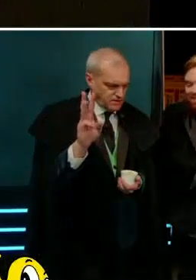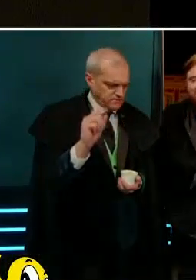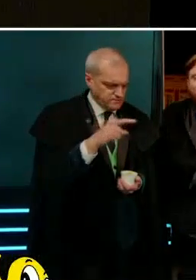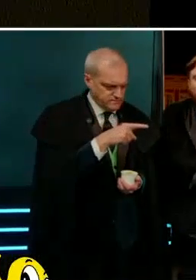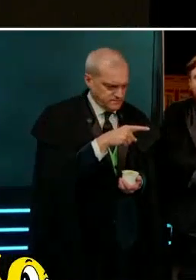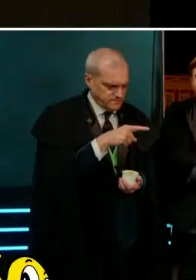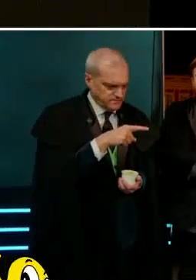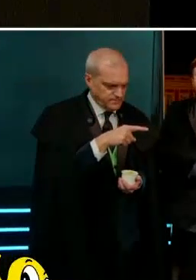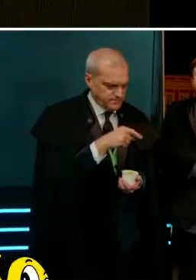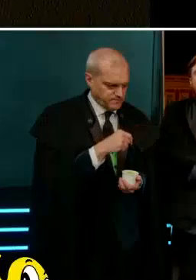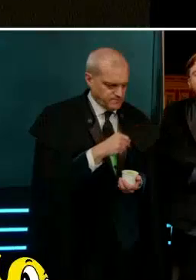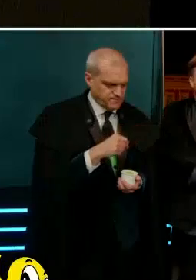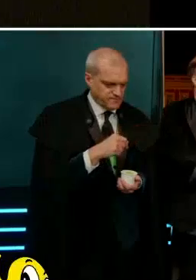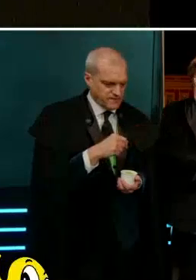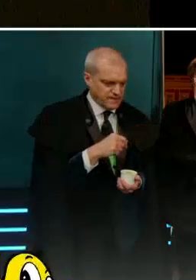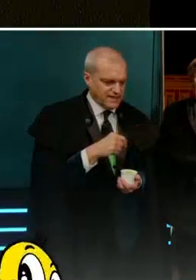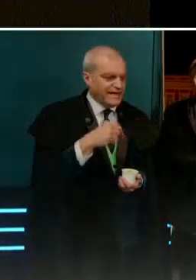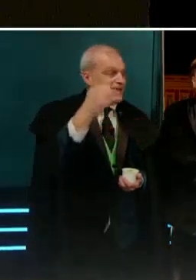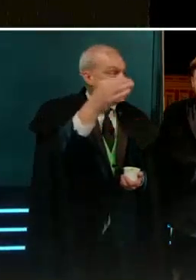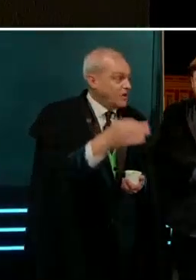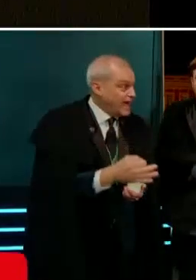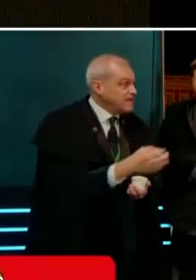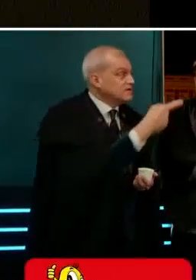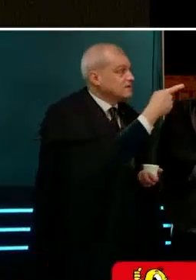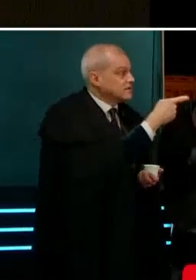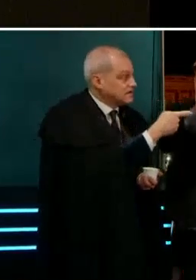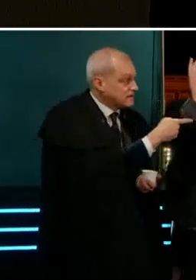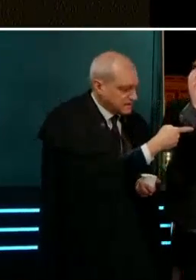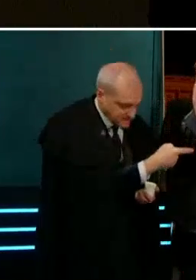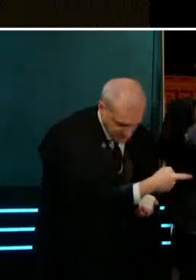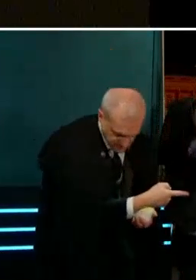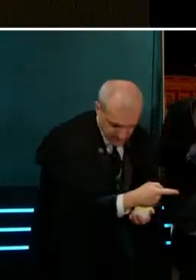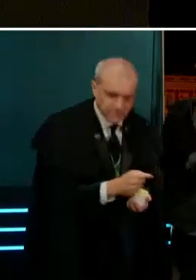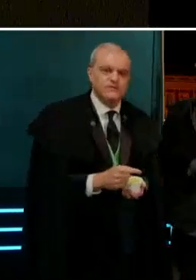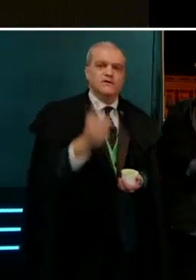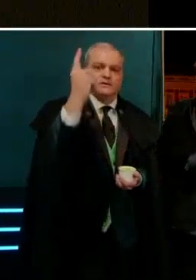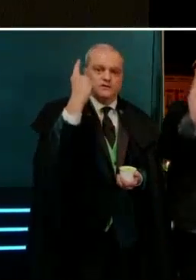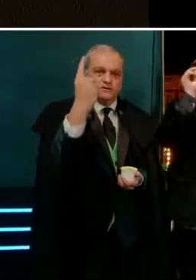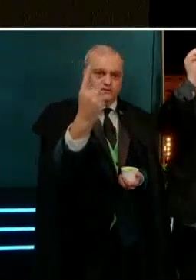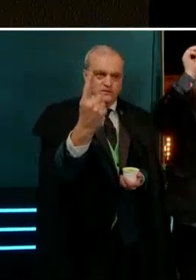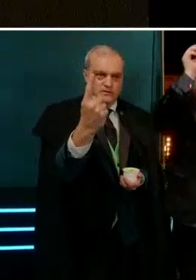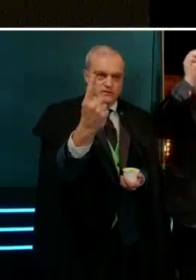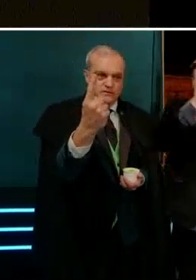Tercero. Y cuarto, cuarto. Y ahora. ¡Campanadas!